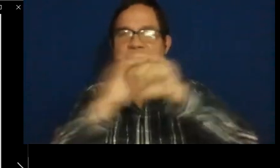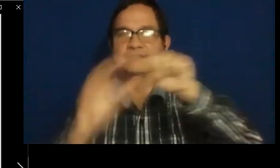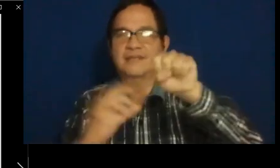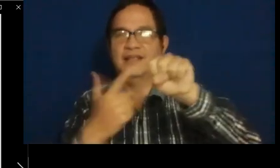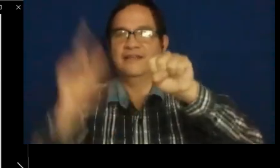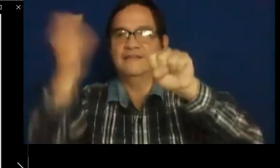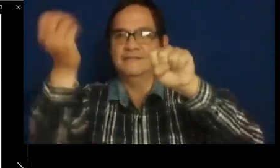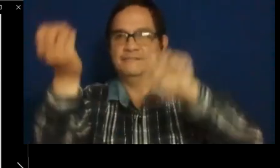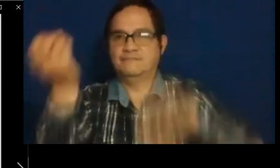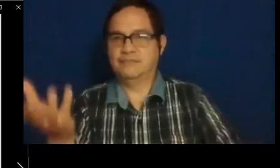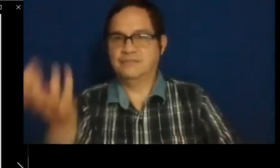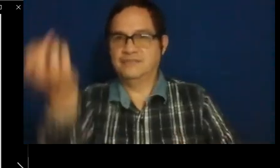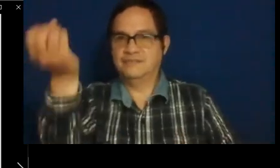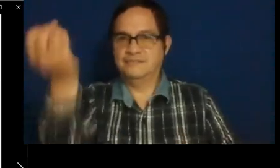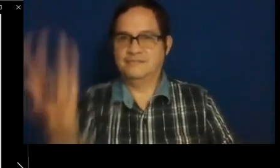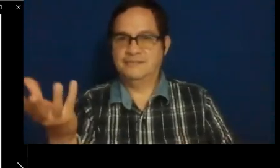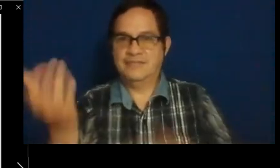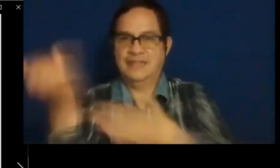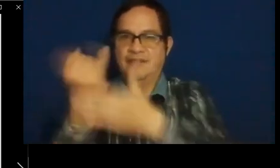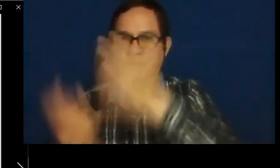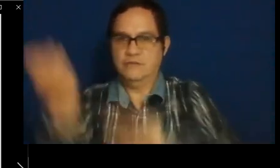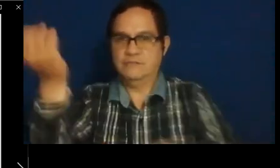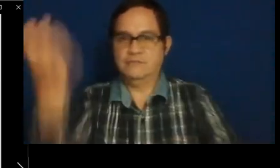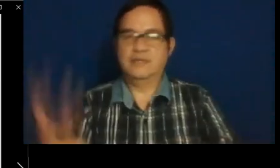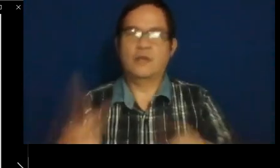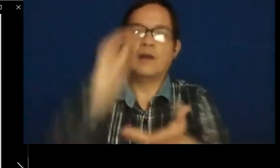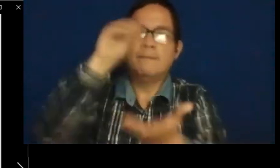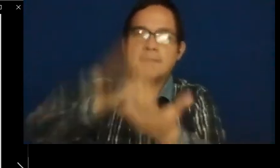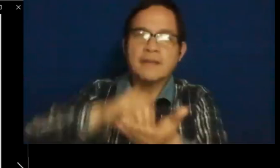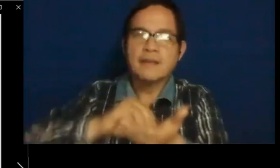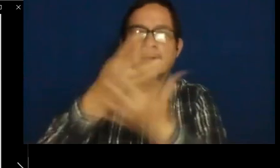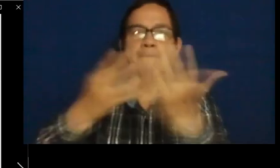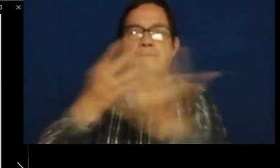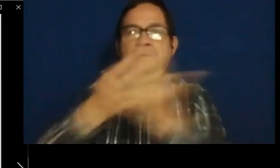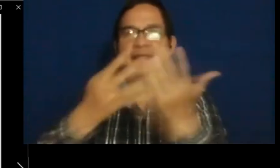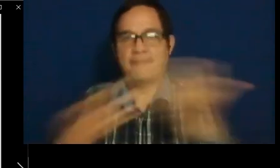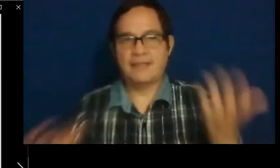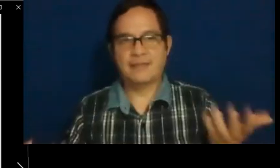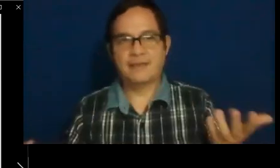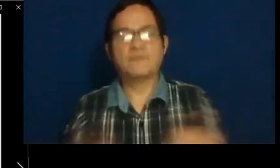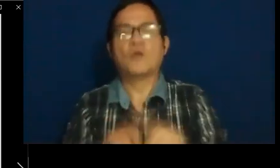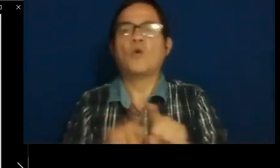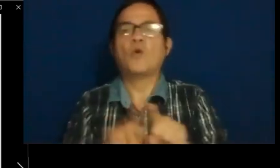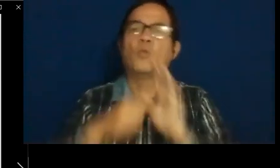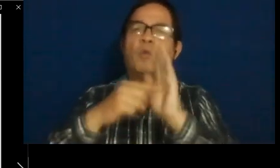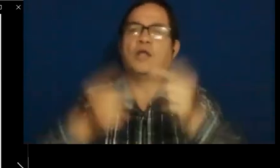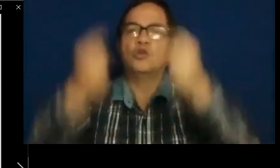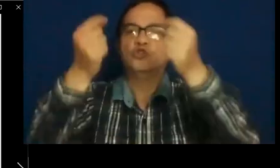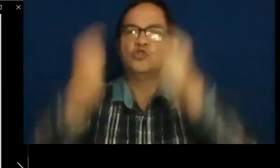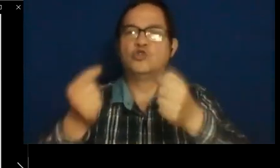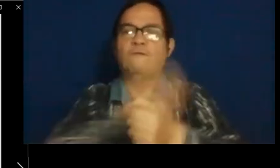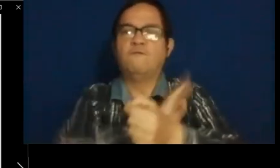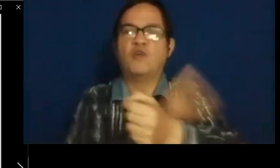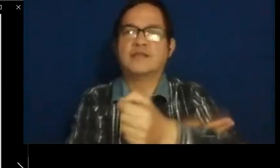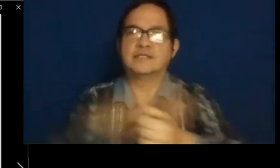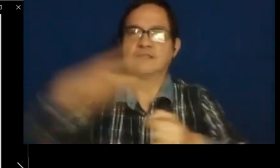newtoniano. Viene la segunda, que es ya meterle la matemática al cuento. Entonces nosotros vamos a hablar de sumatorias de fuerzas.